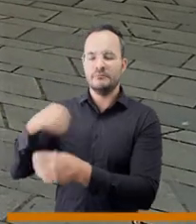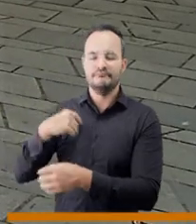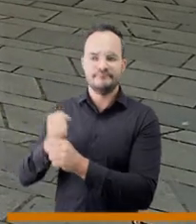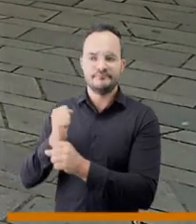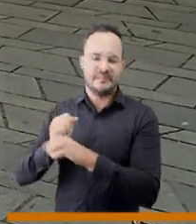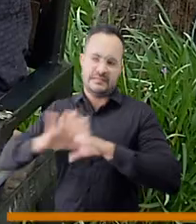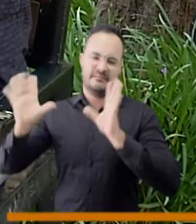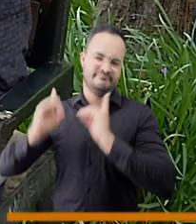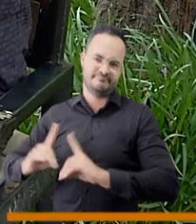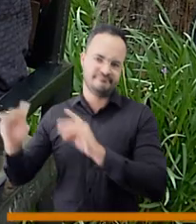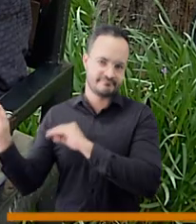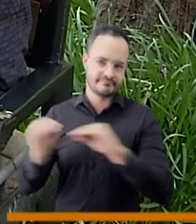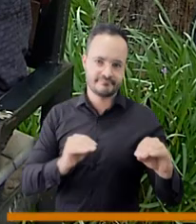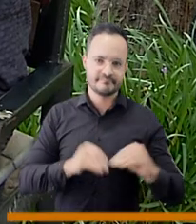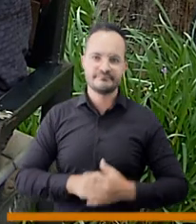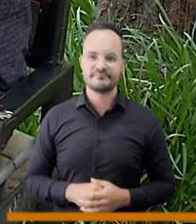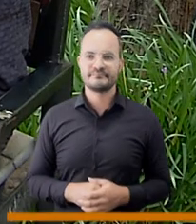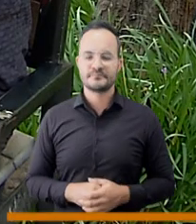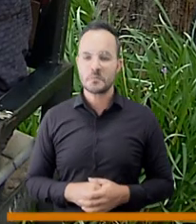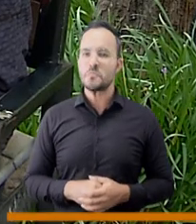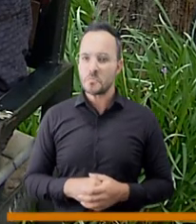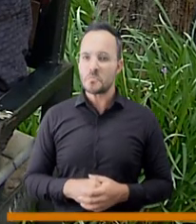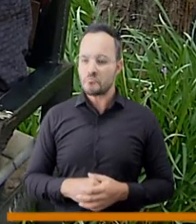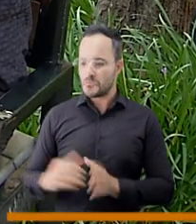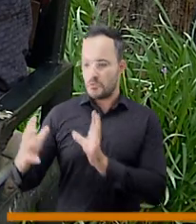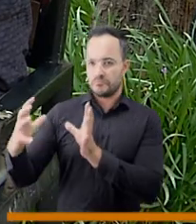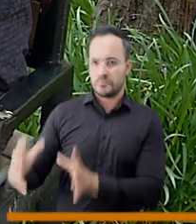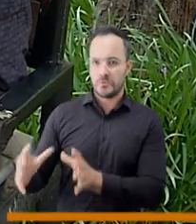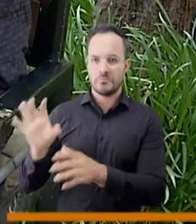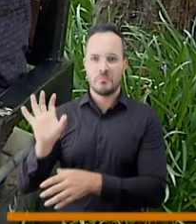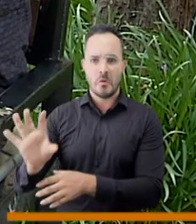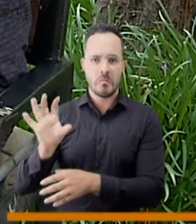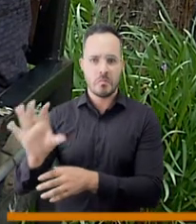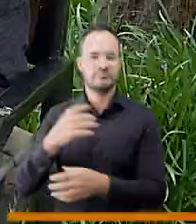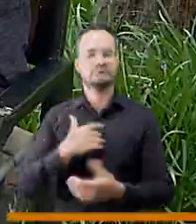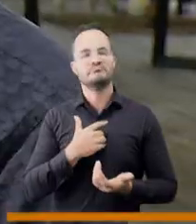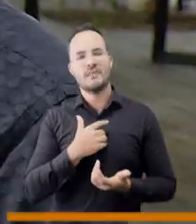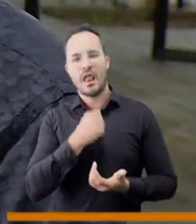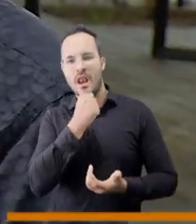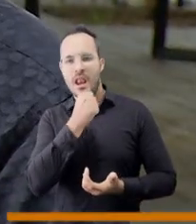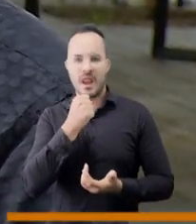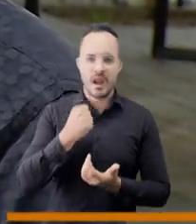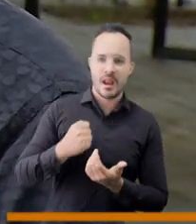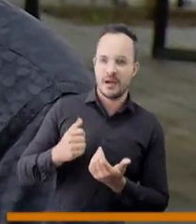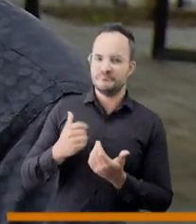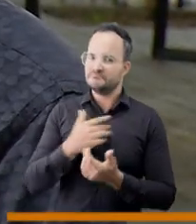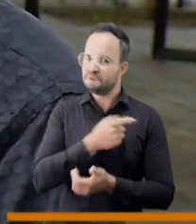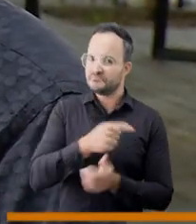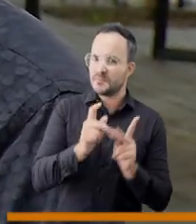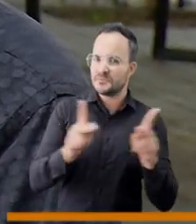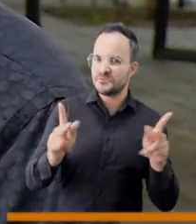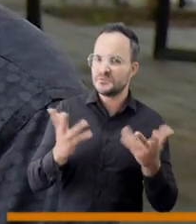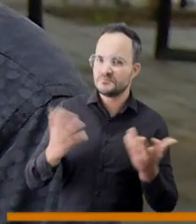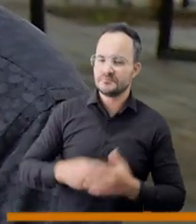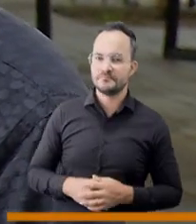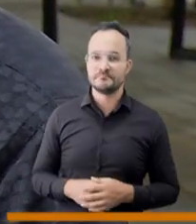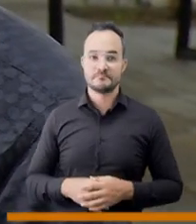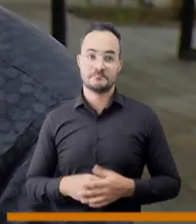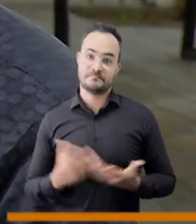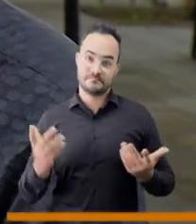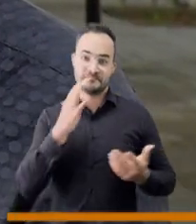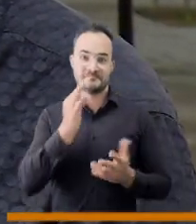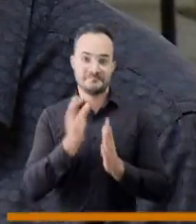para venir para acá. ¿Y cómo te ha recibido la gente cuando pones este parlante y empezás a cantar? ¿Qué caras te hace? ¿Qué te dice?